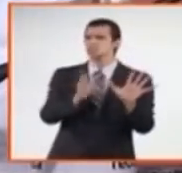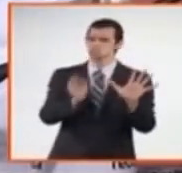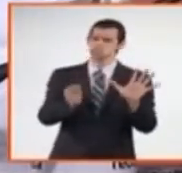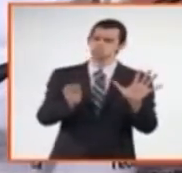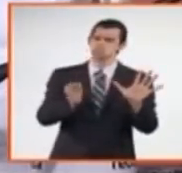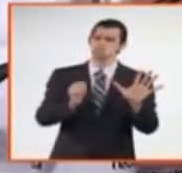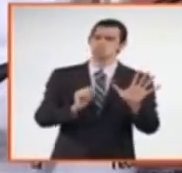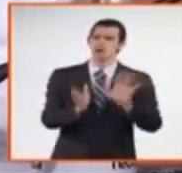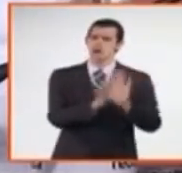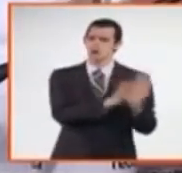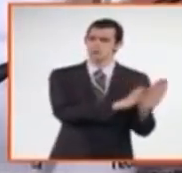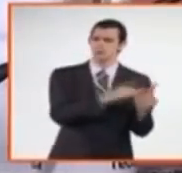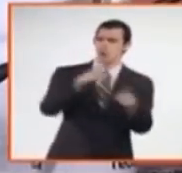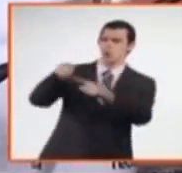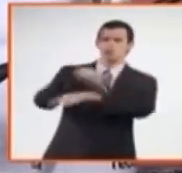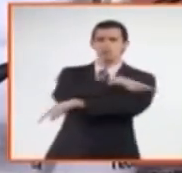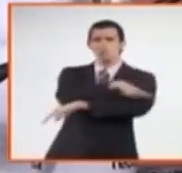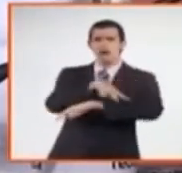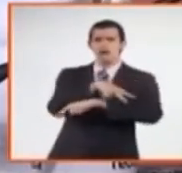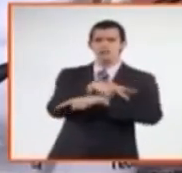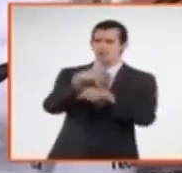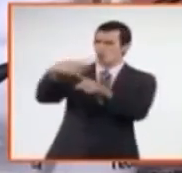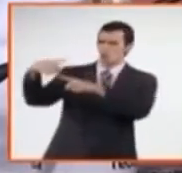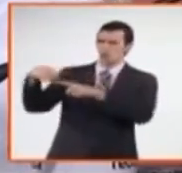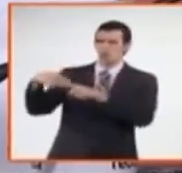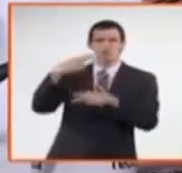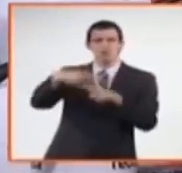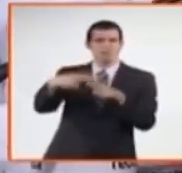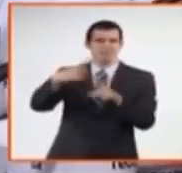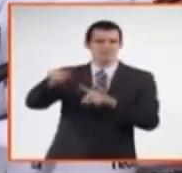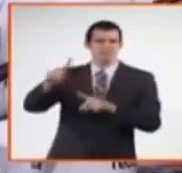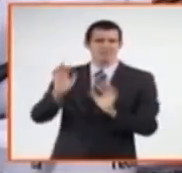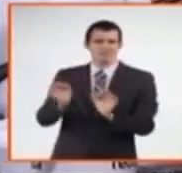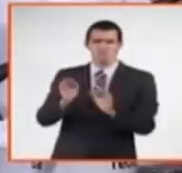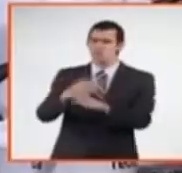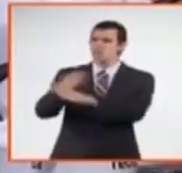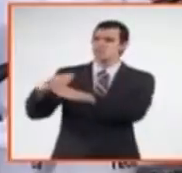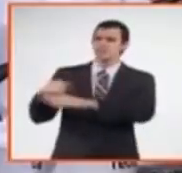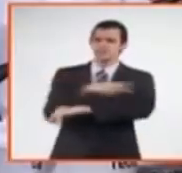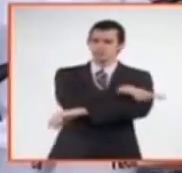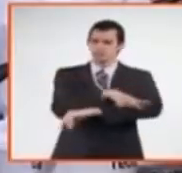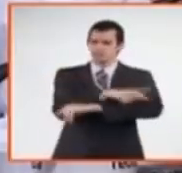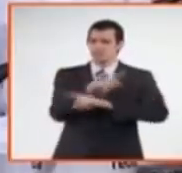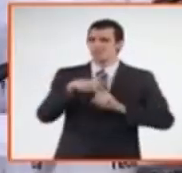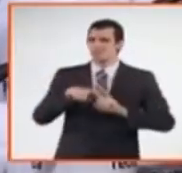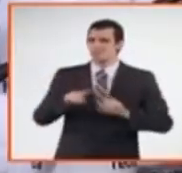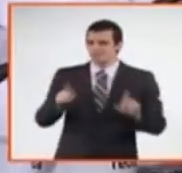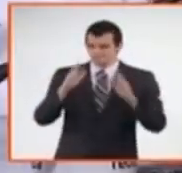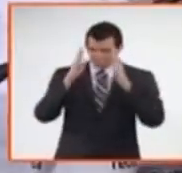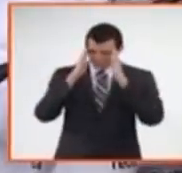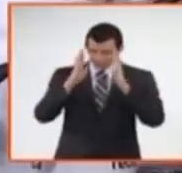hablando nosotros en principal valor que tiene es precisamente la inmunización